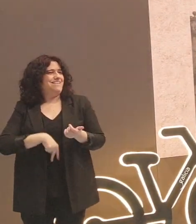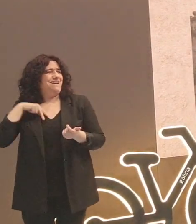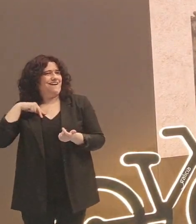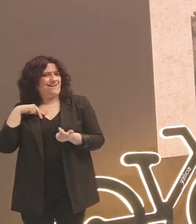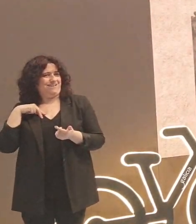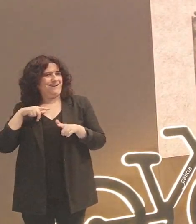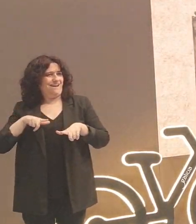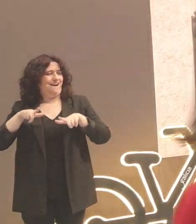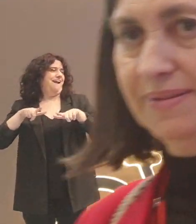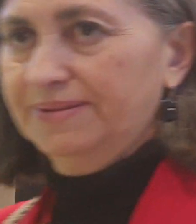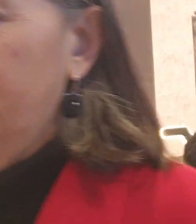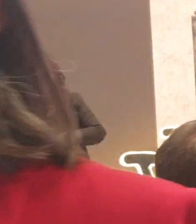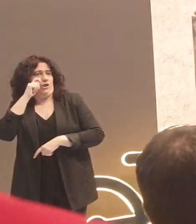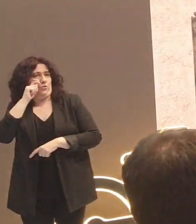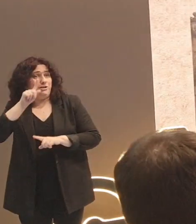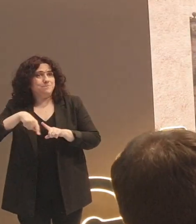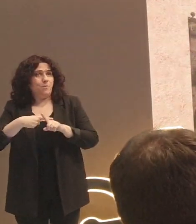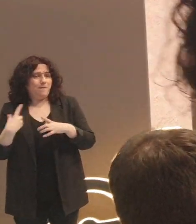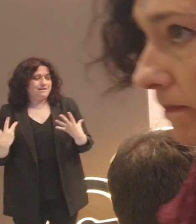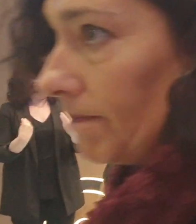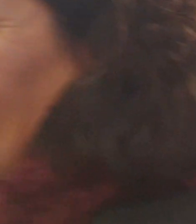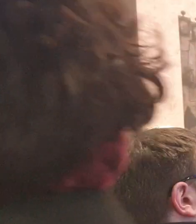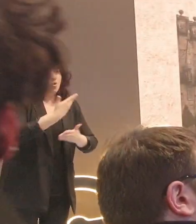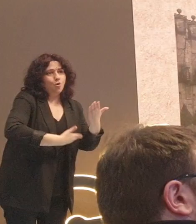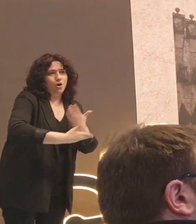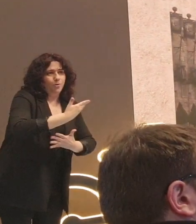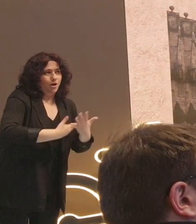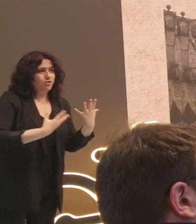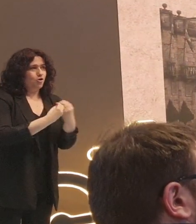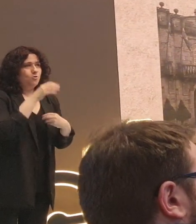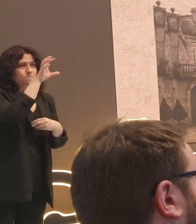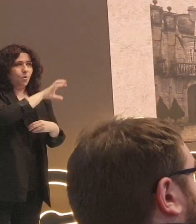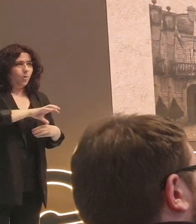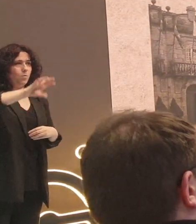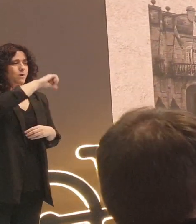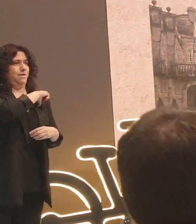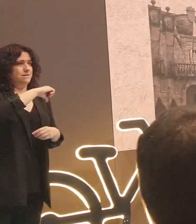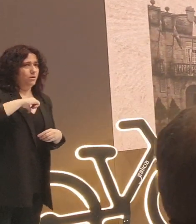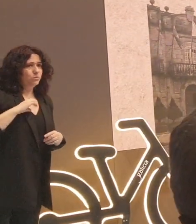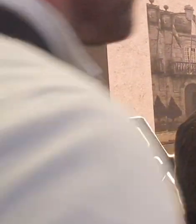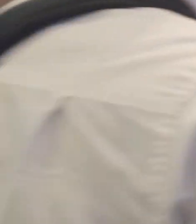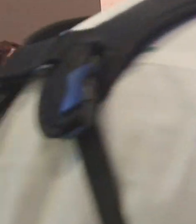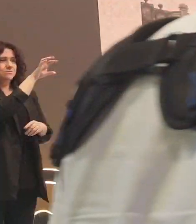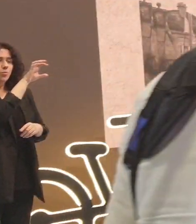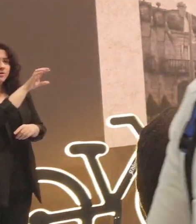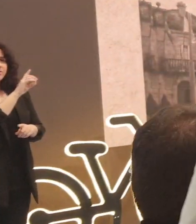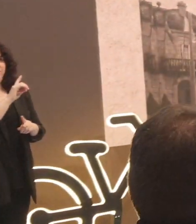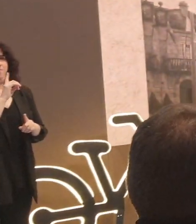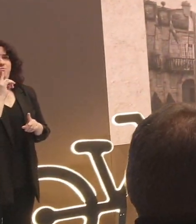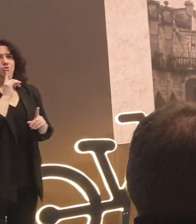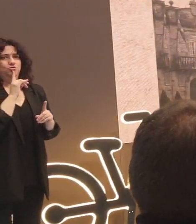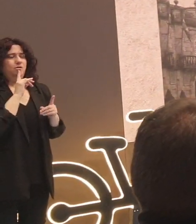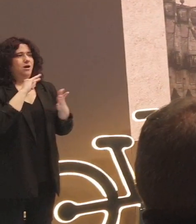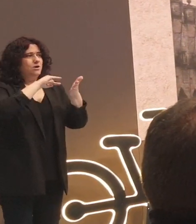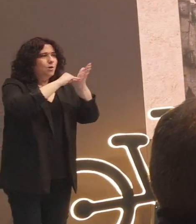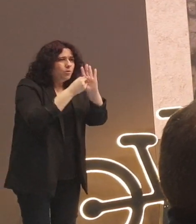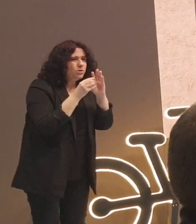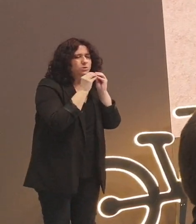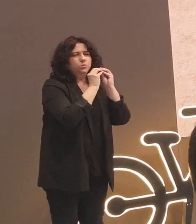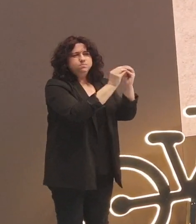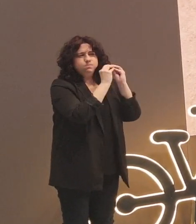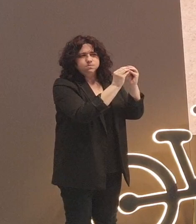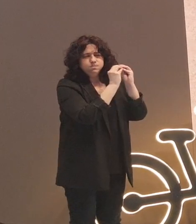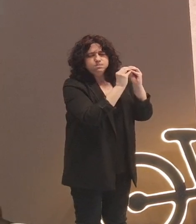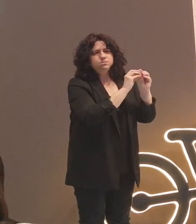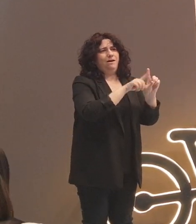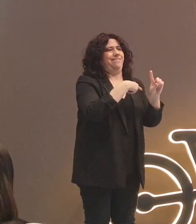desde luego con la colaboración y el apoyo de las comunidades autónomas y de los municipios, con el programa que se haya mencionado, ¿no?, de